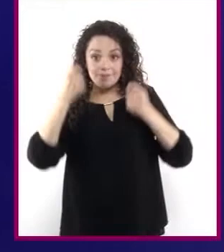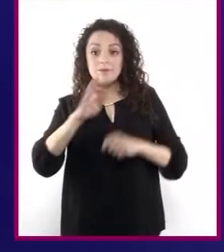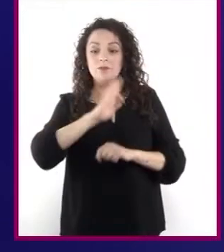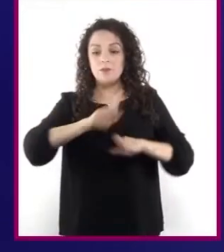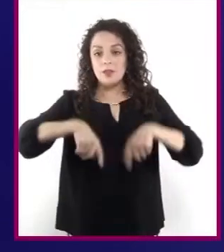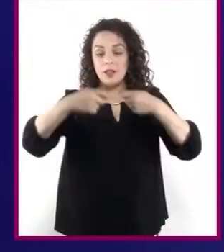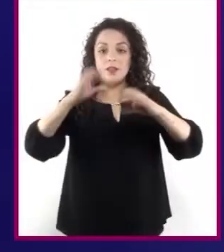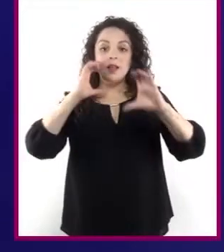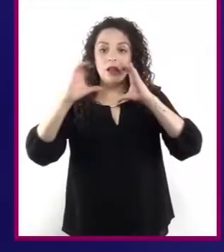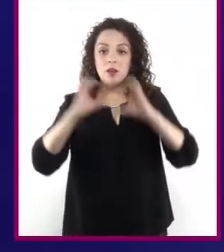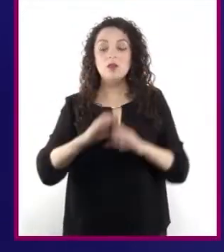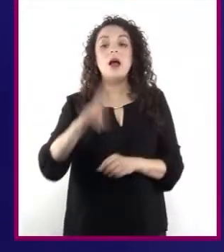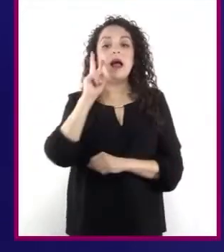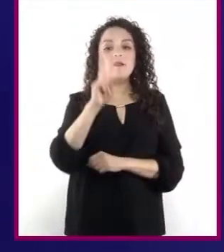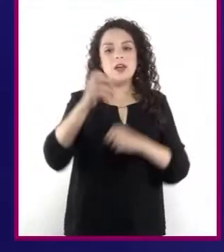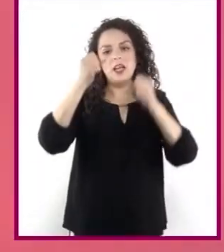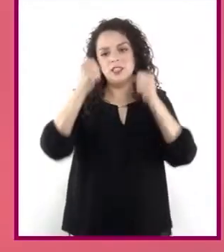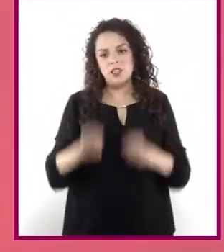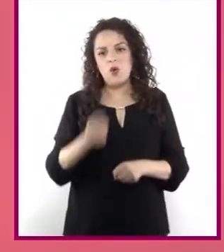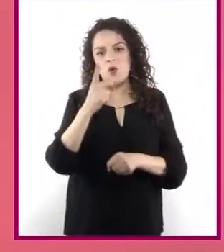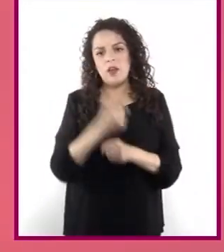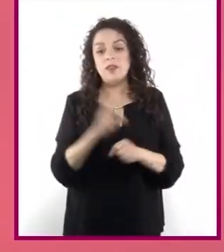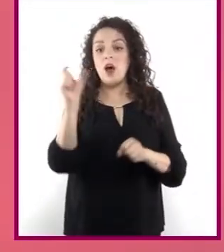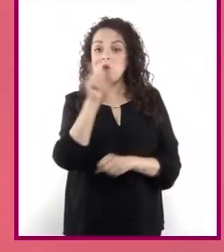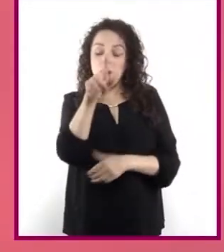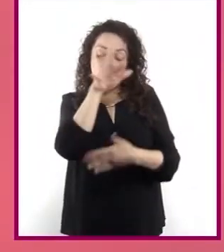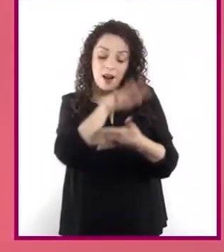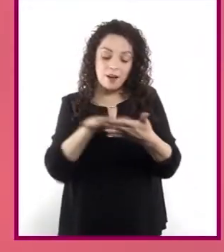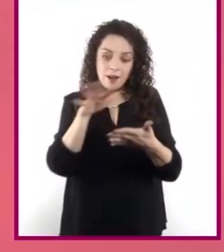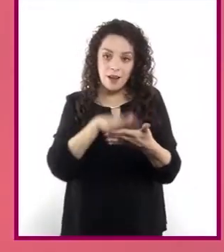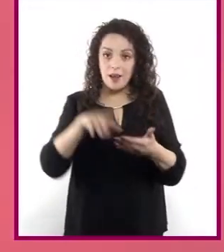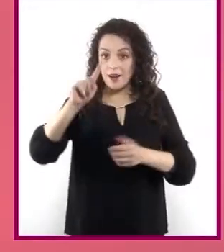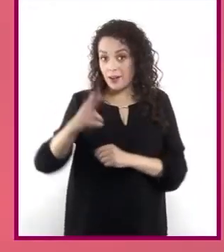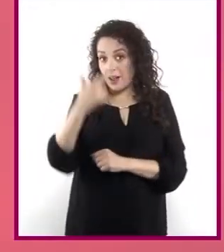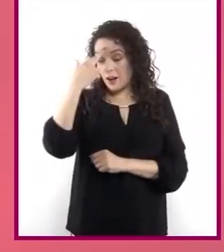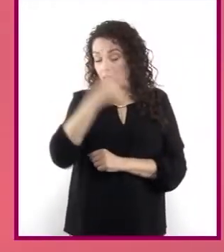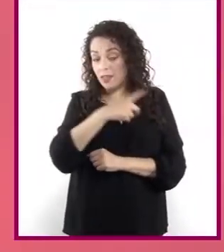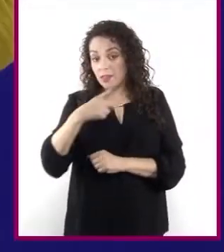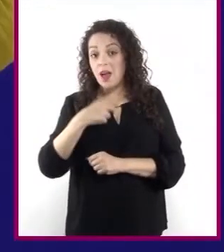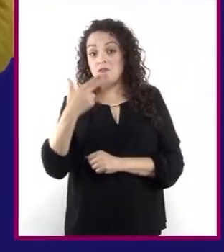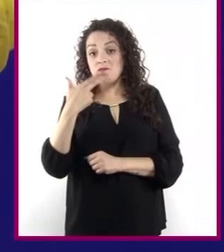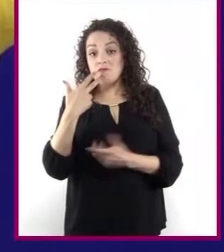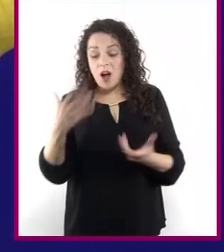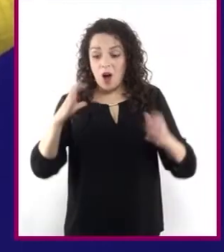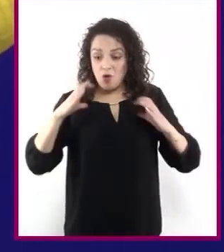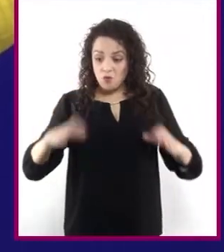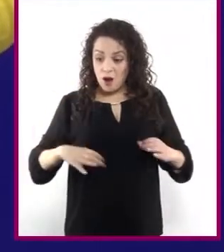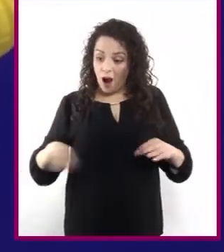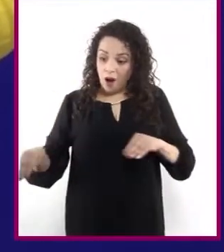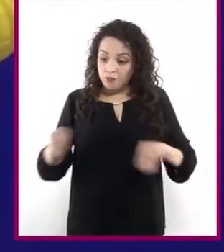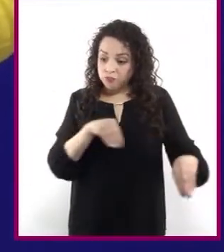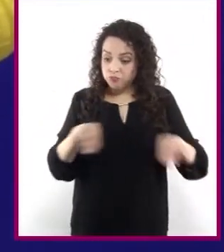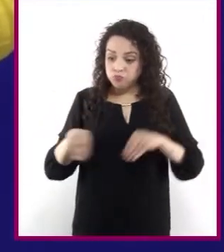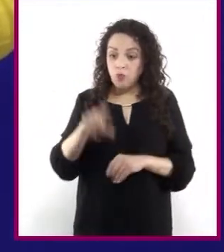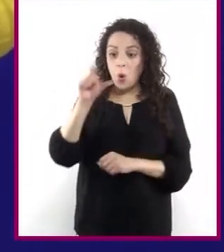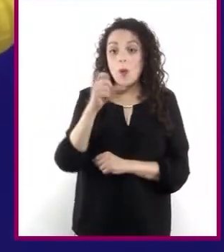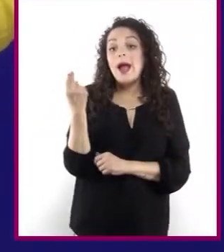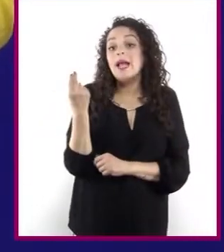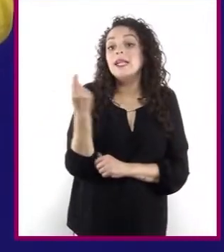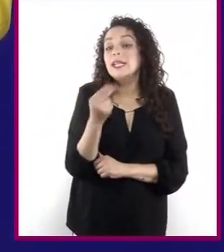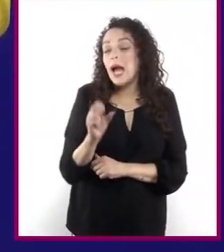mostrar seguridad al leer. Recuerden usar movimientos corporales cuando sea